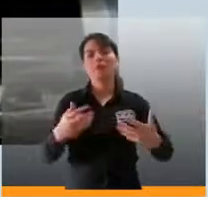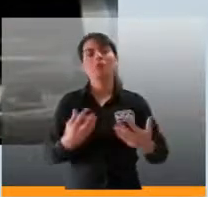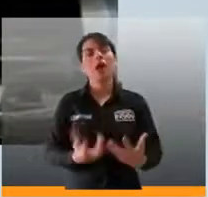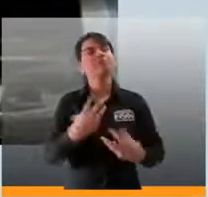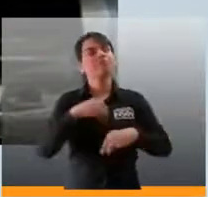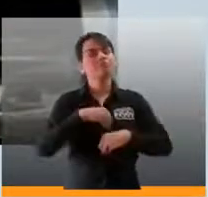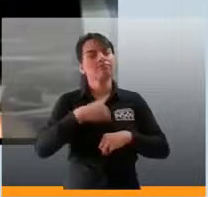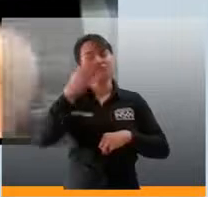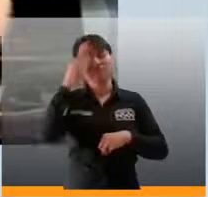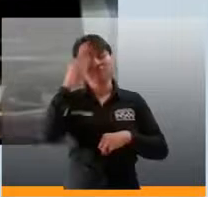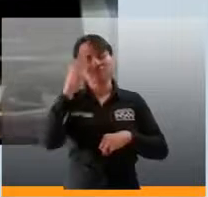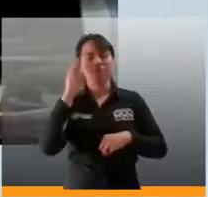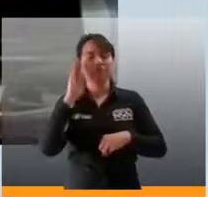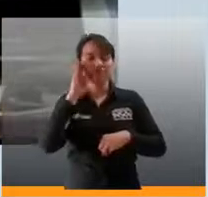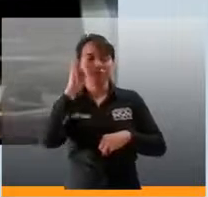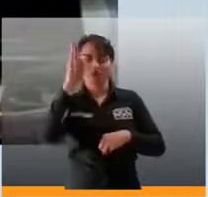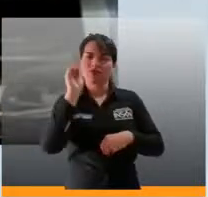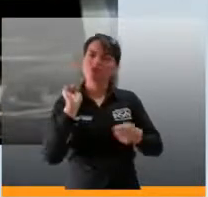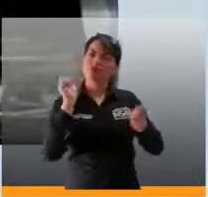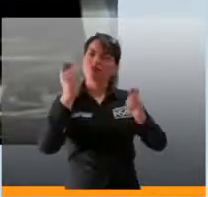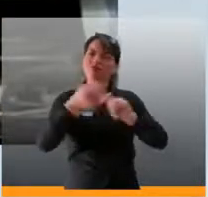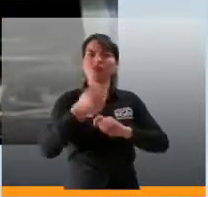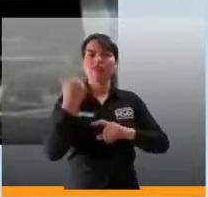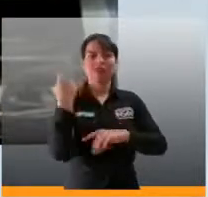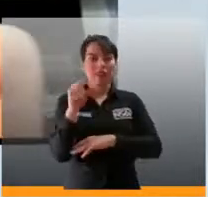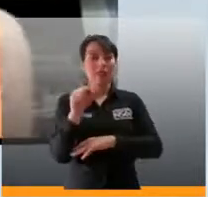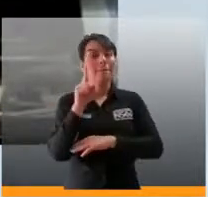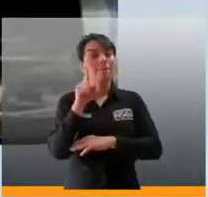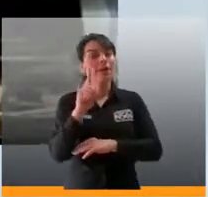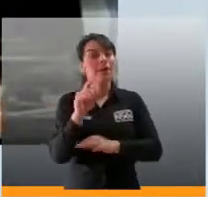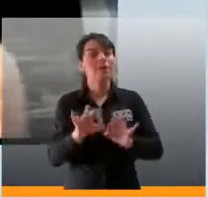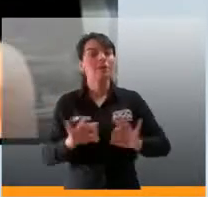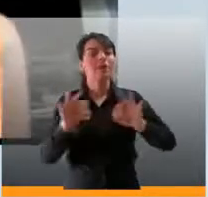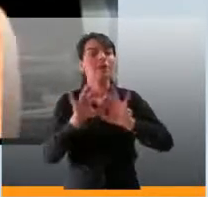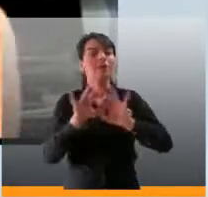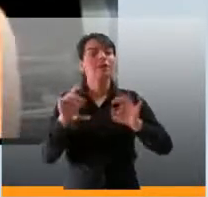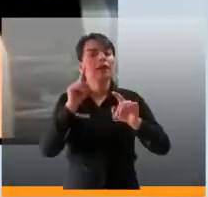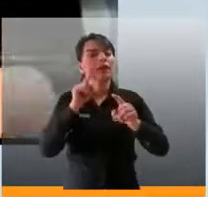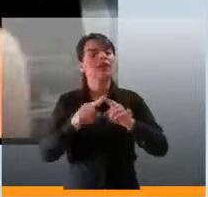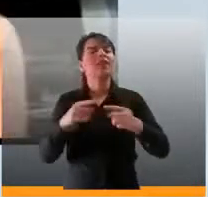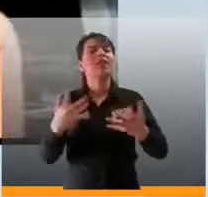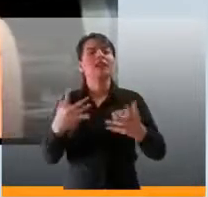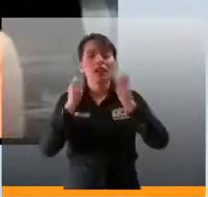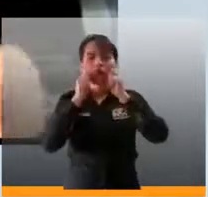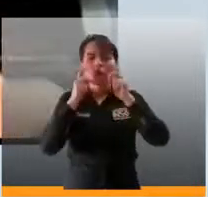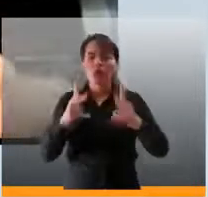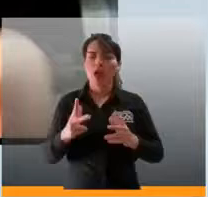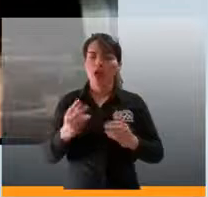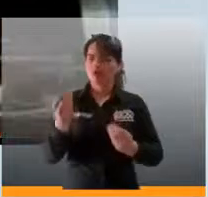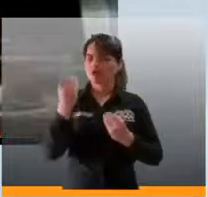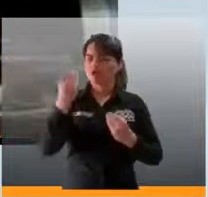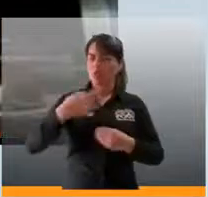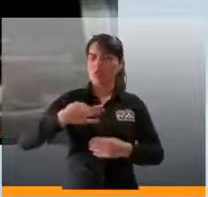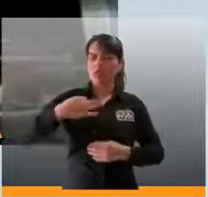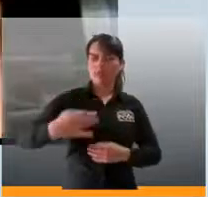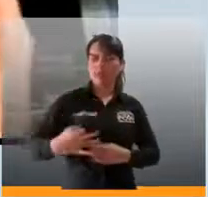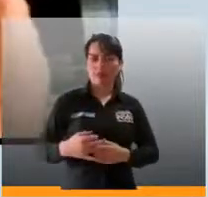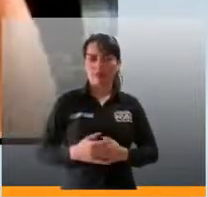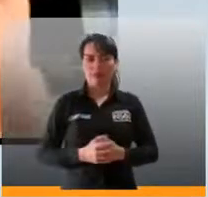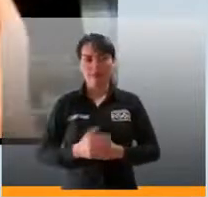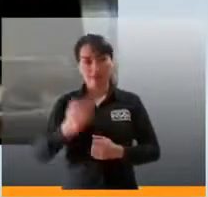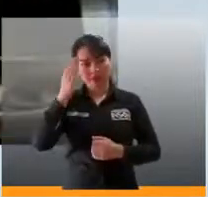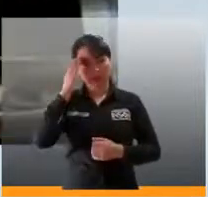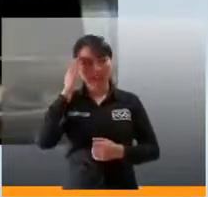digital, ojo, con un profundo sentido humanístico y con un profundo sentido ético. La